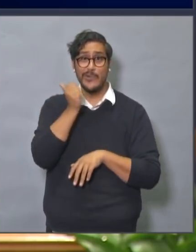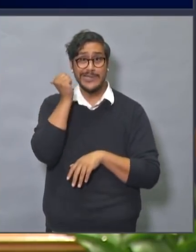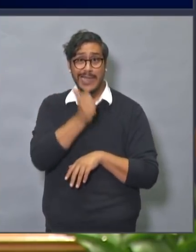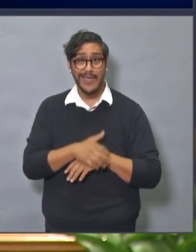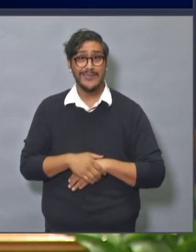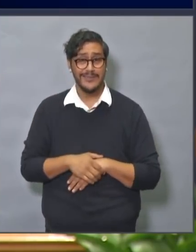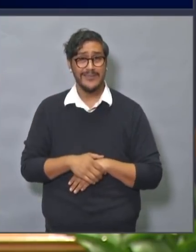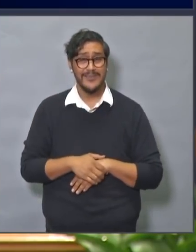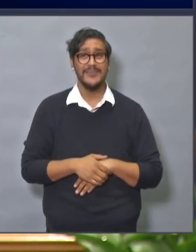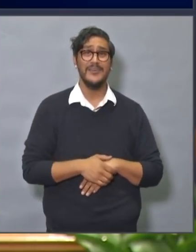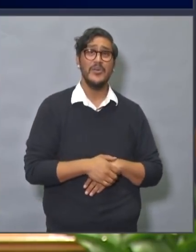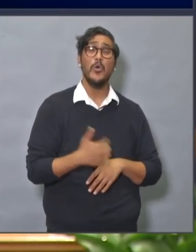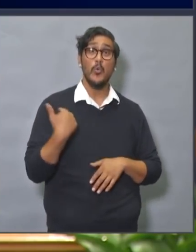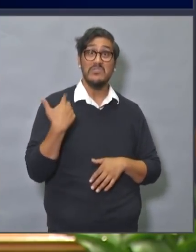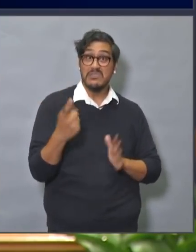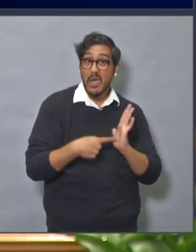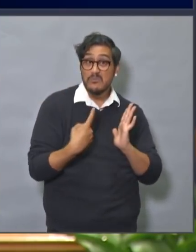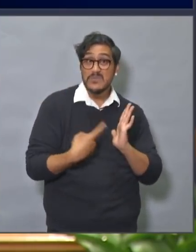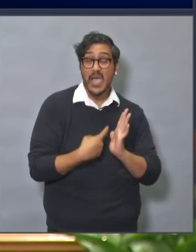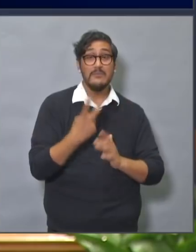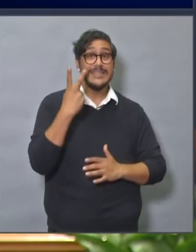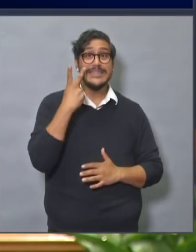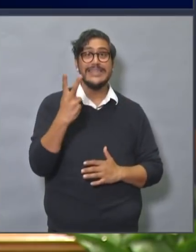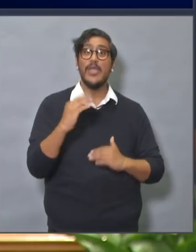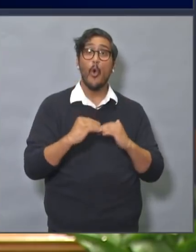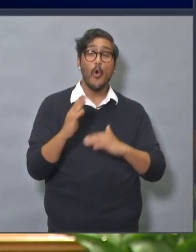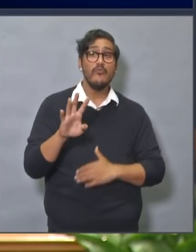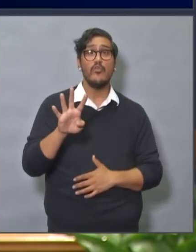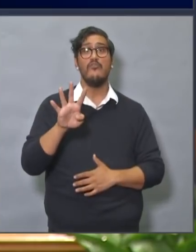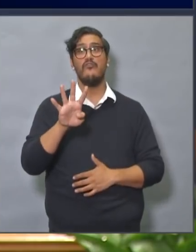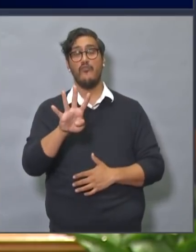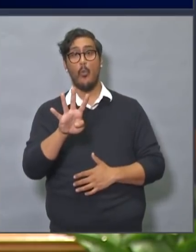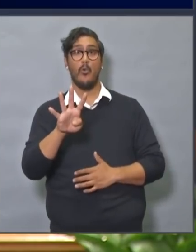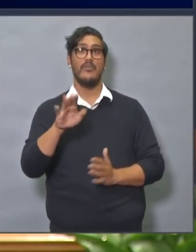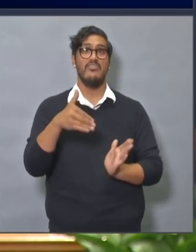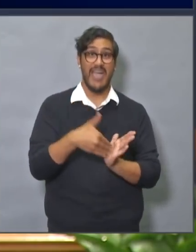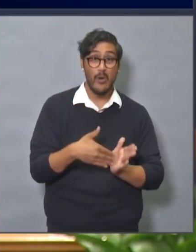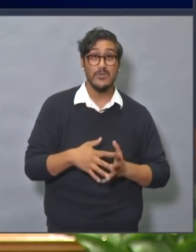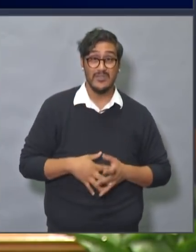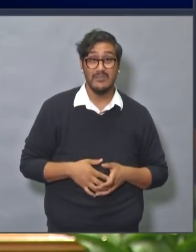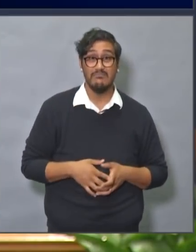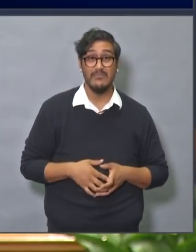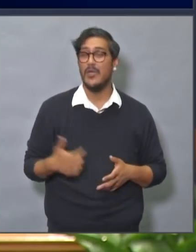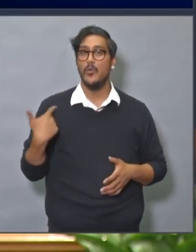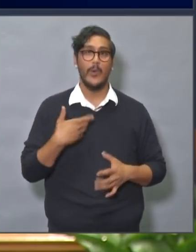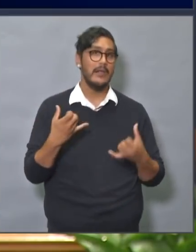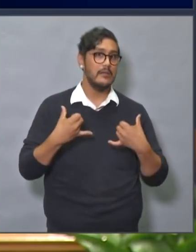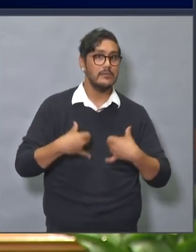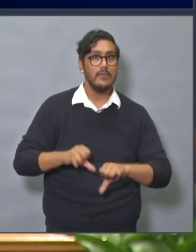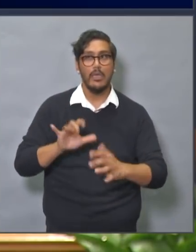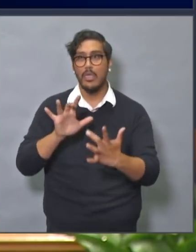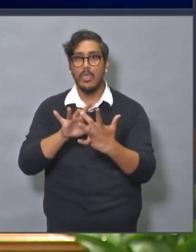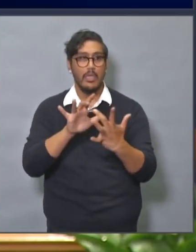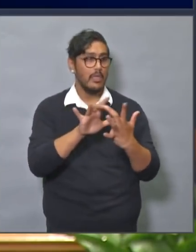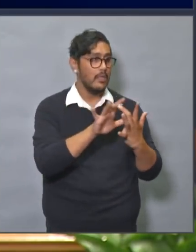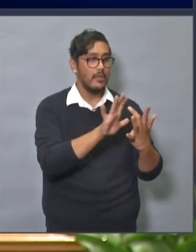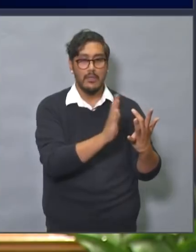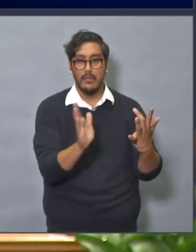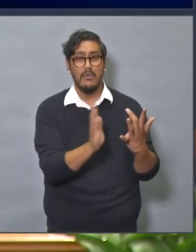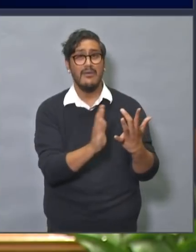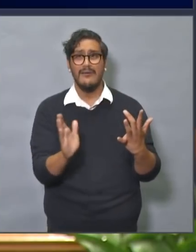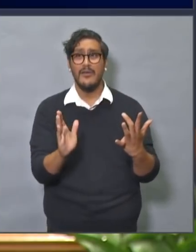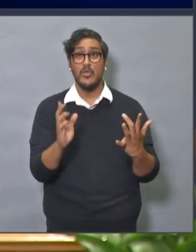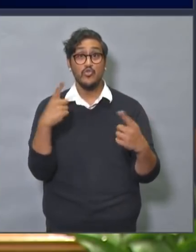de 4,000 en algunos días. Seguimos agregando rastreadores de contactos. Hasta la fecha